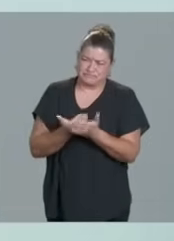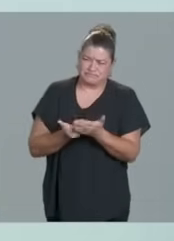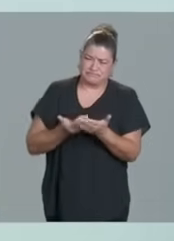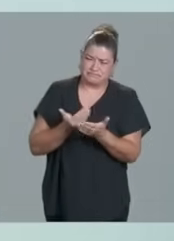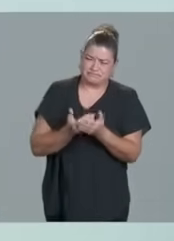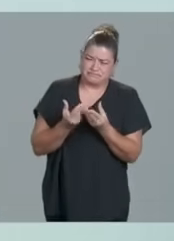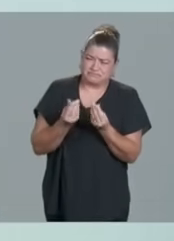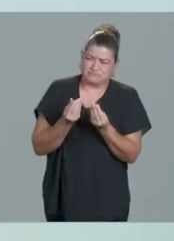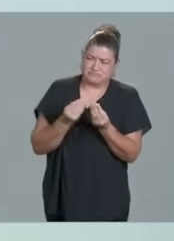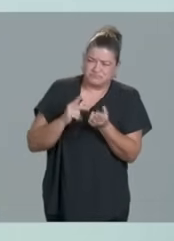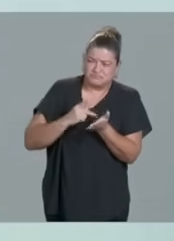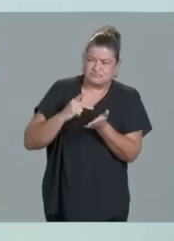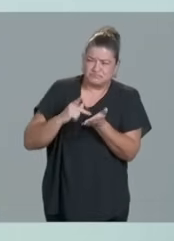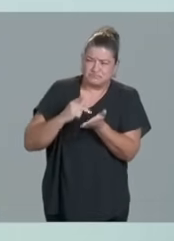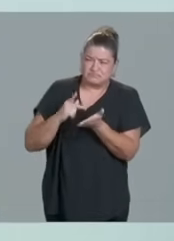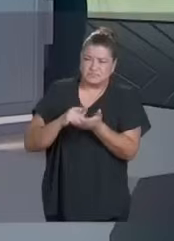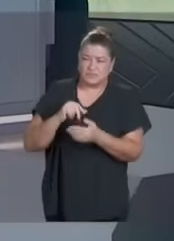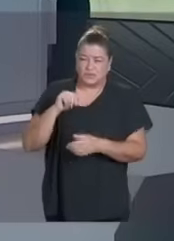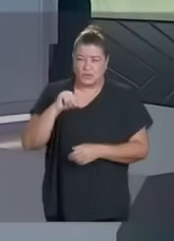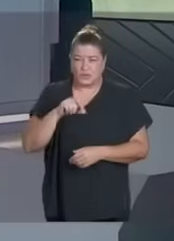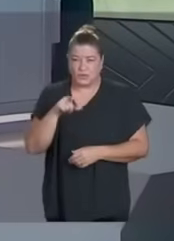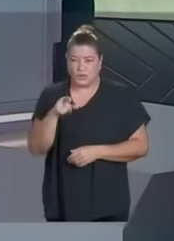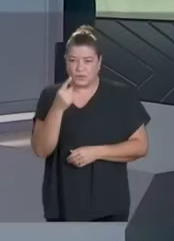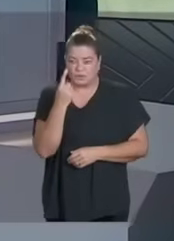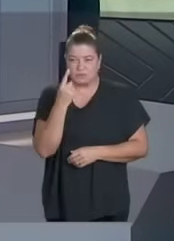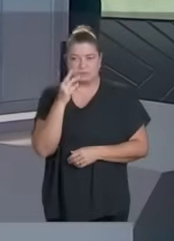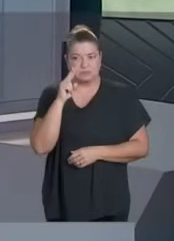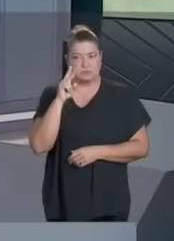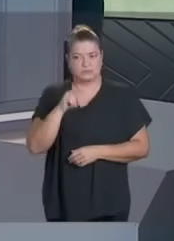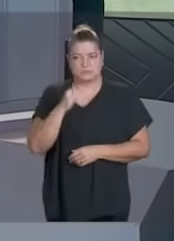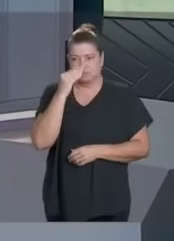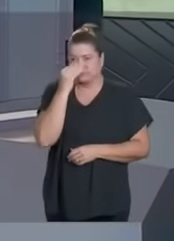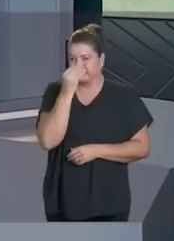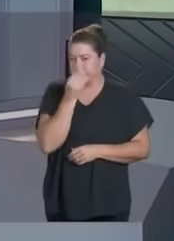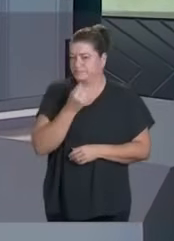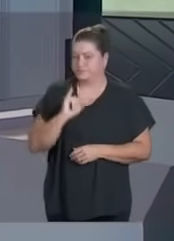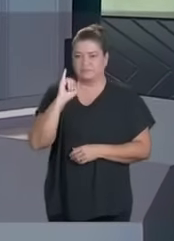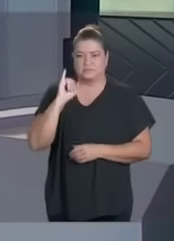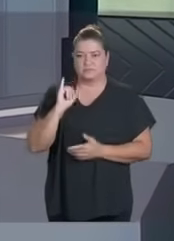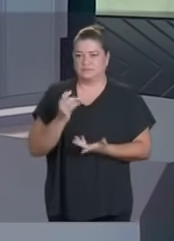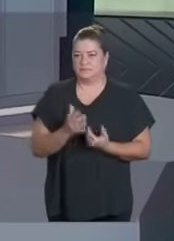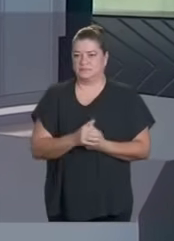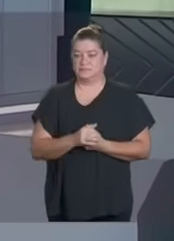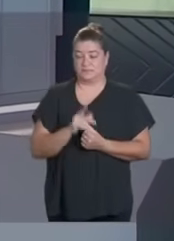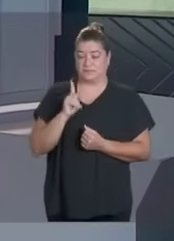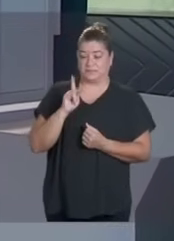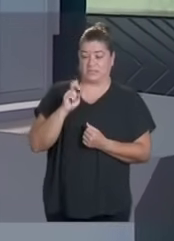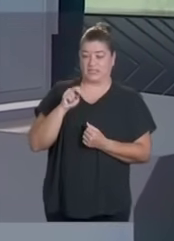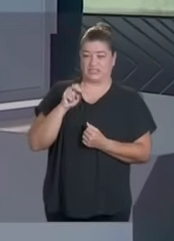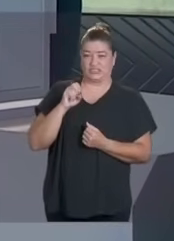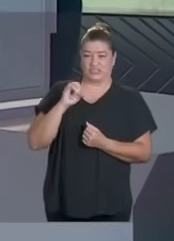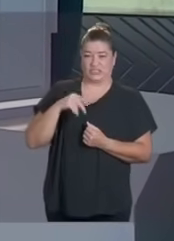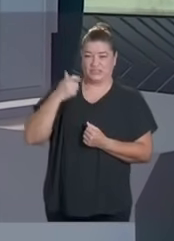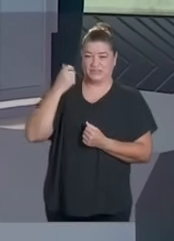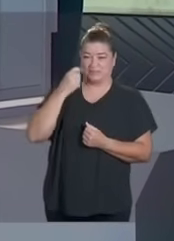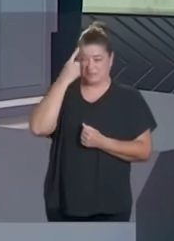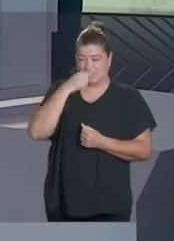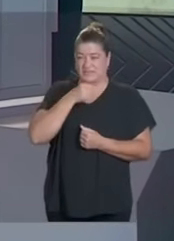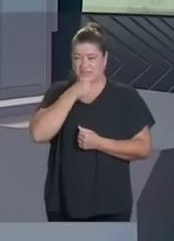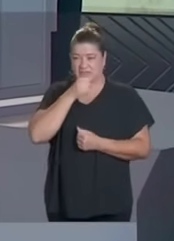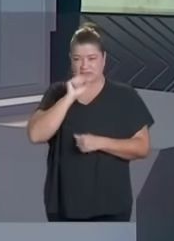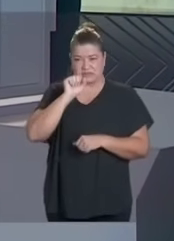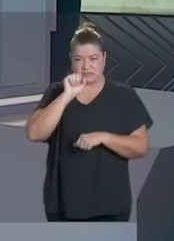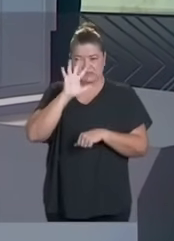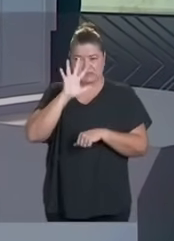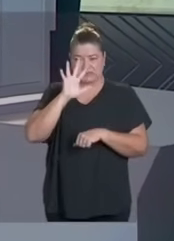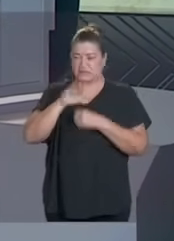que me parece todavía más absurda es que digan que van a bajar la pensión de 65 a 60 años, condonar impuestos a discreción.